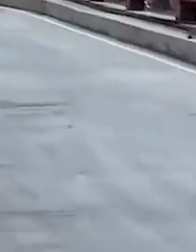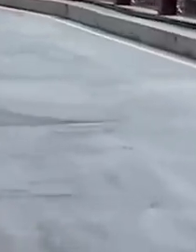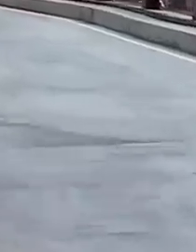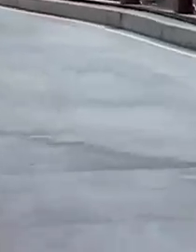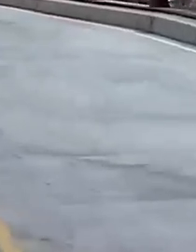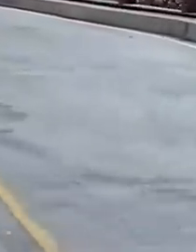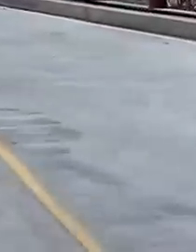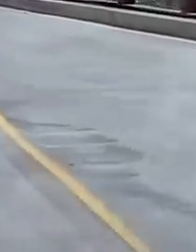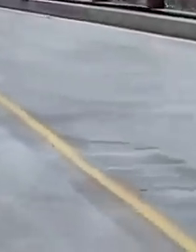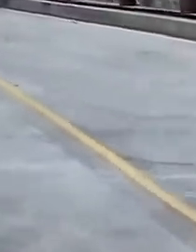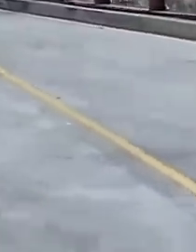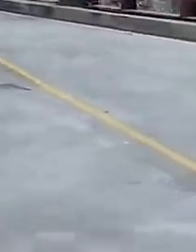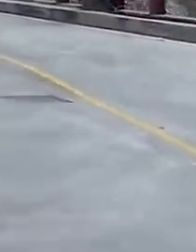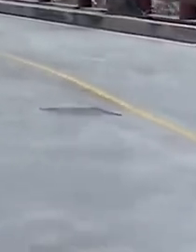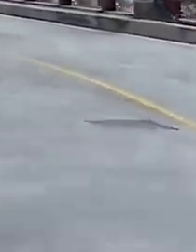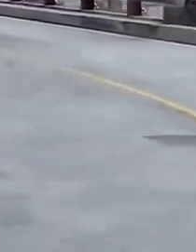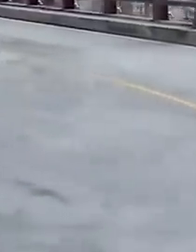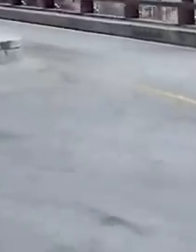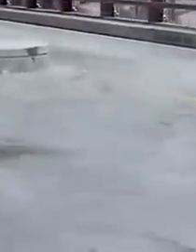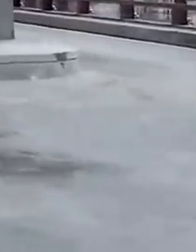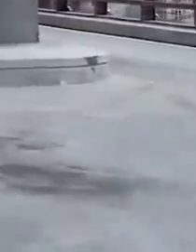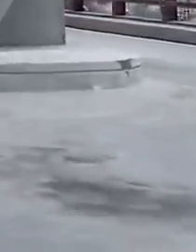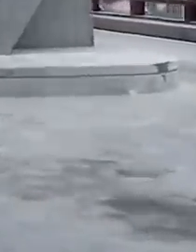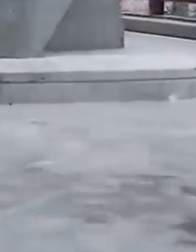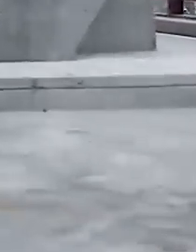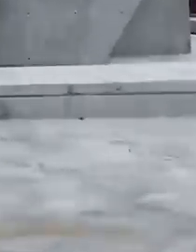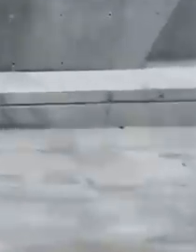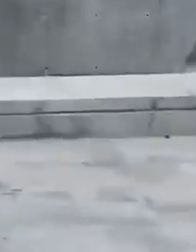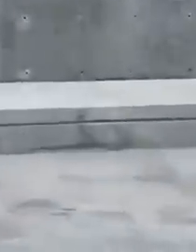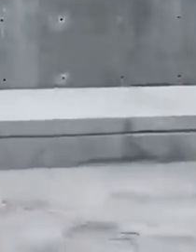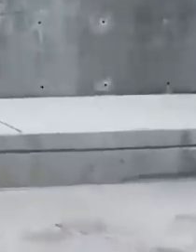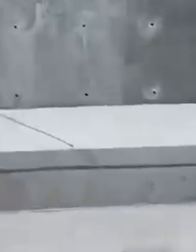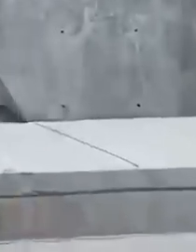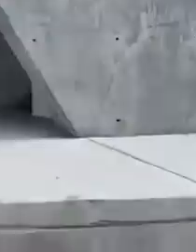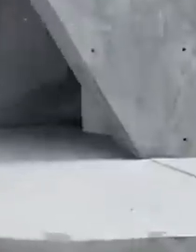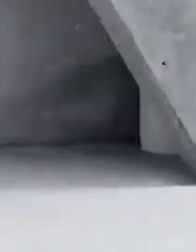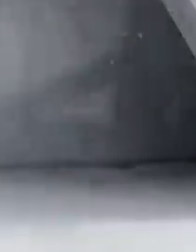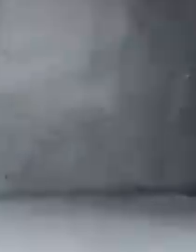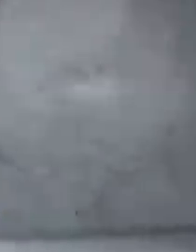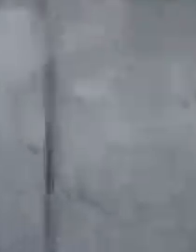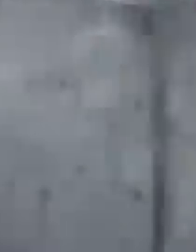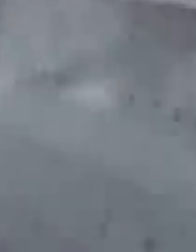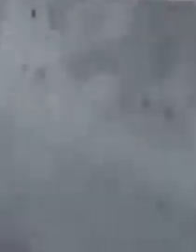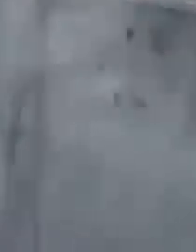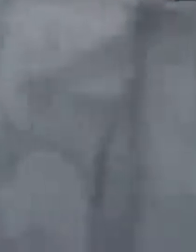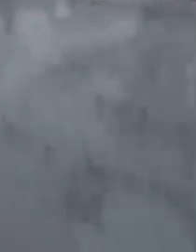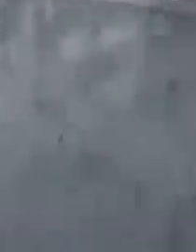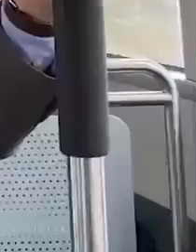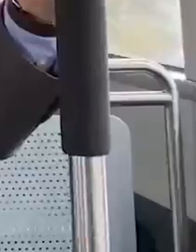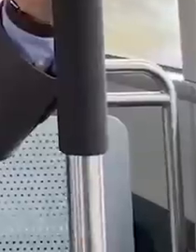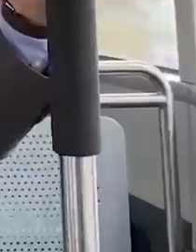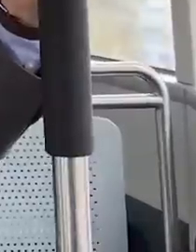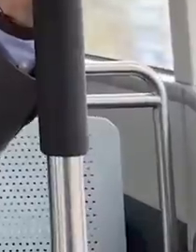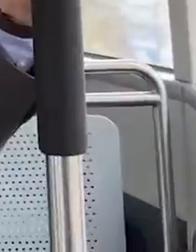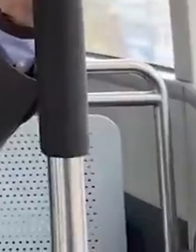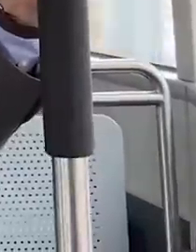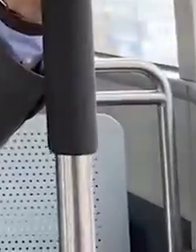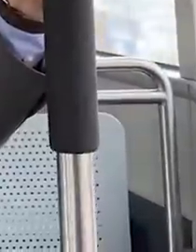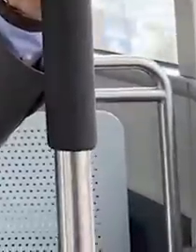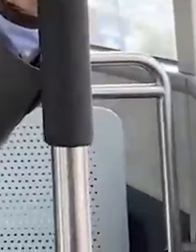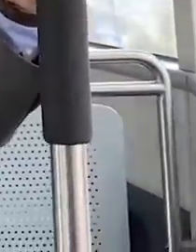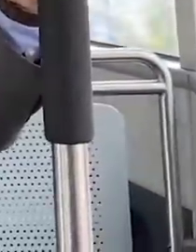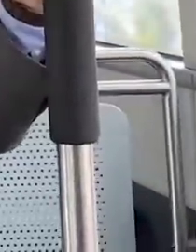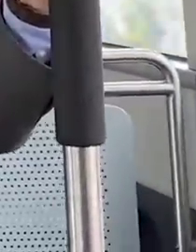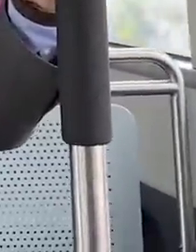estaciones al centro de Ermita Iztapalapa, hay cruces peatonales para llegar a la estación y también hay elevadores y escaleras eléctricas en todas las